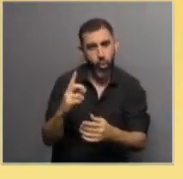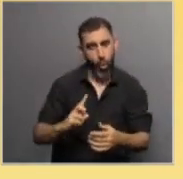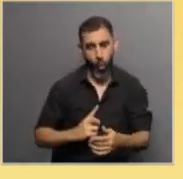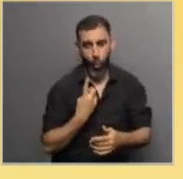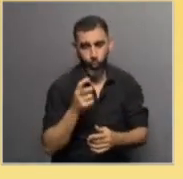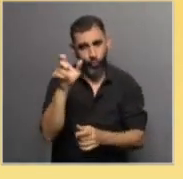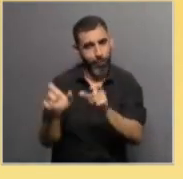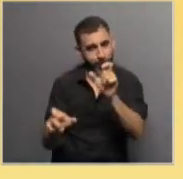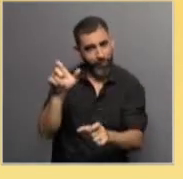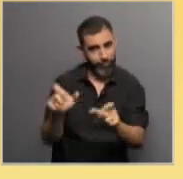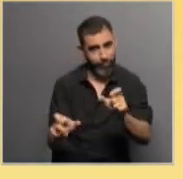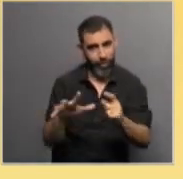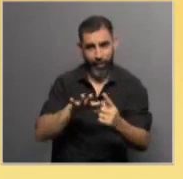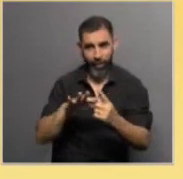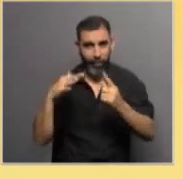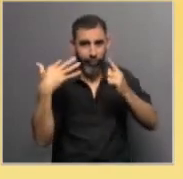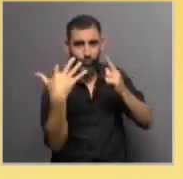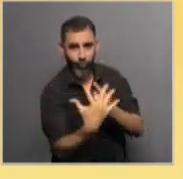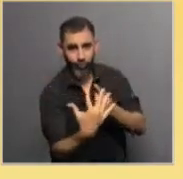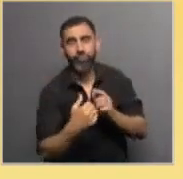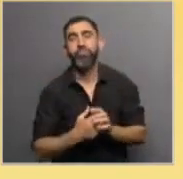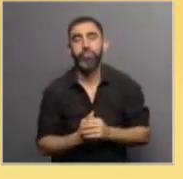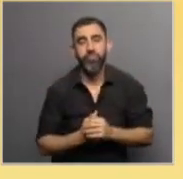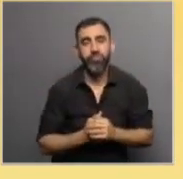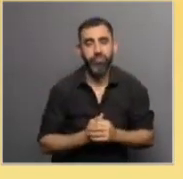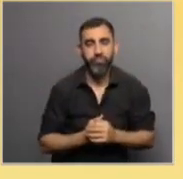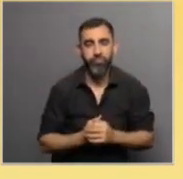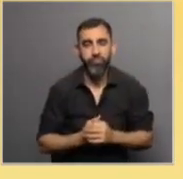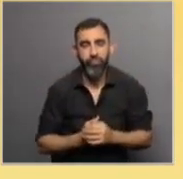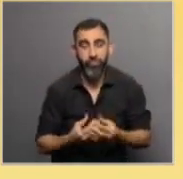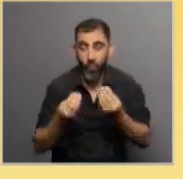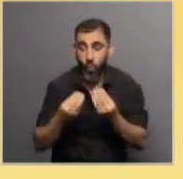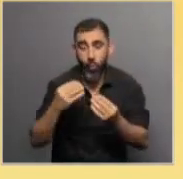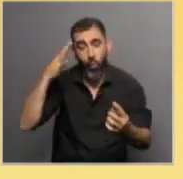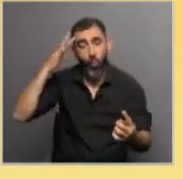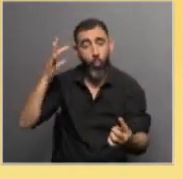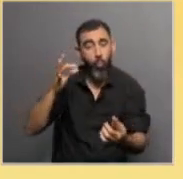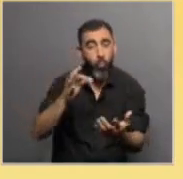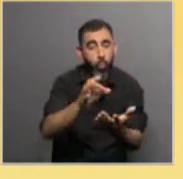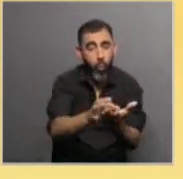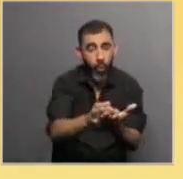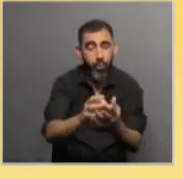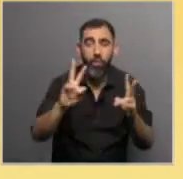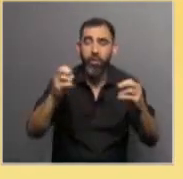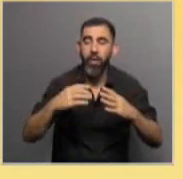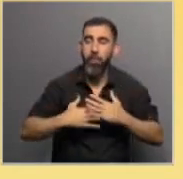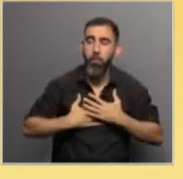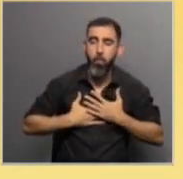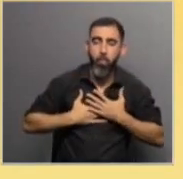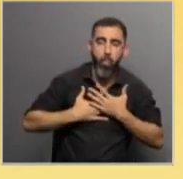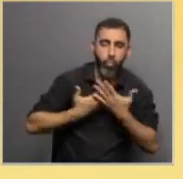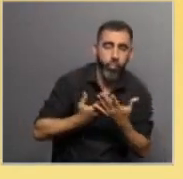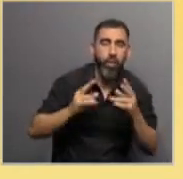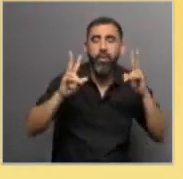orgullo para los que lo rodean. Una de las cosas que vemos justamente es cómo en estas localidades el impacto anímico, el impacto